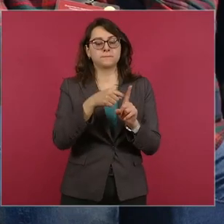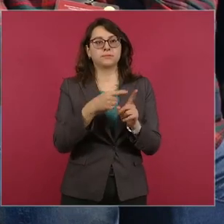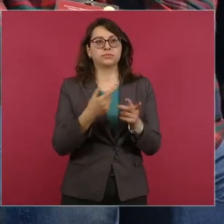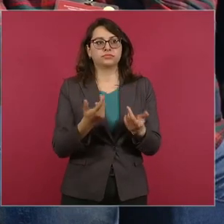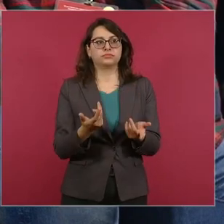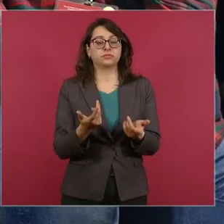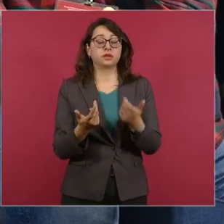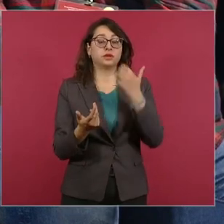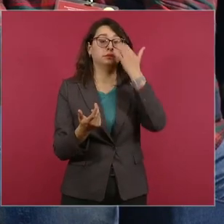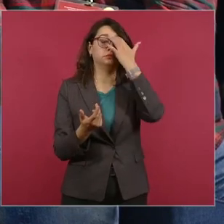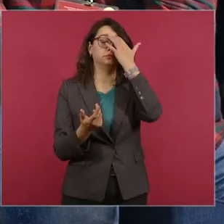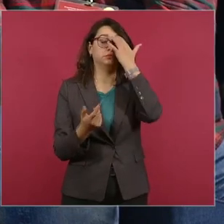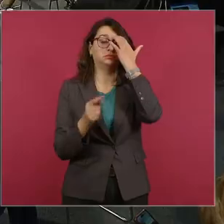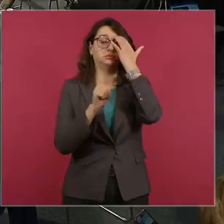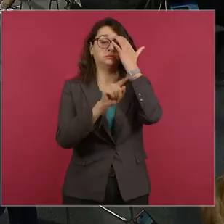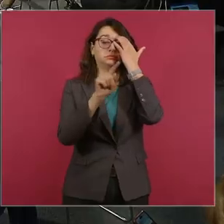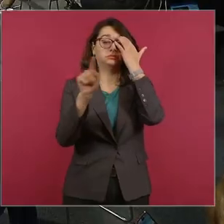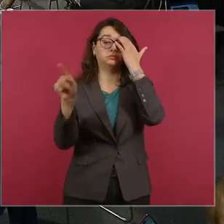son buenos muchos